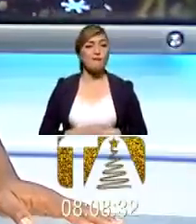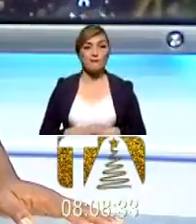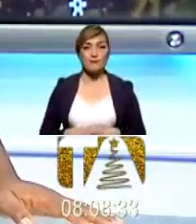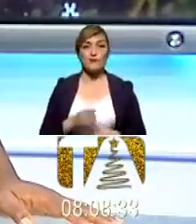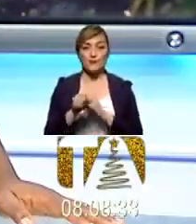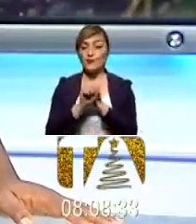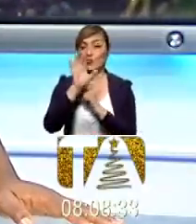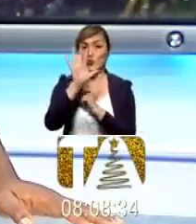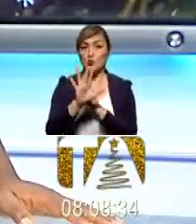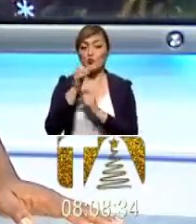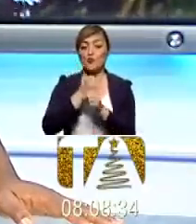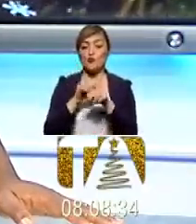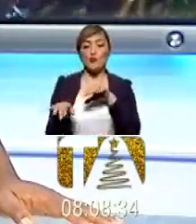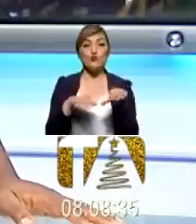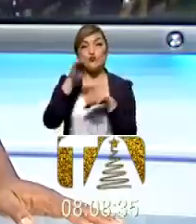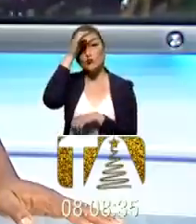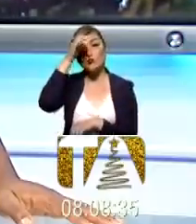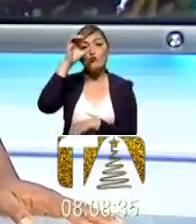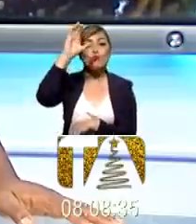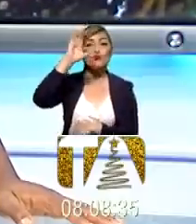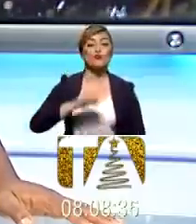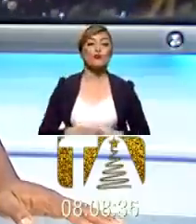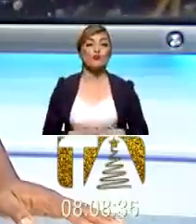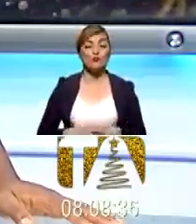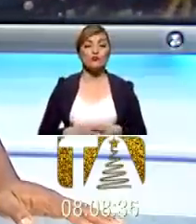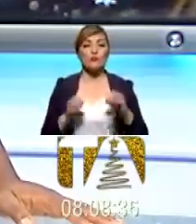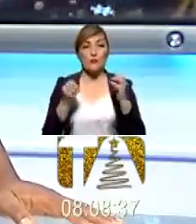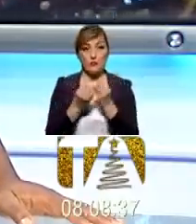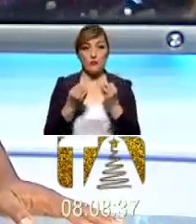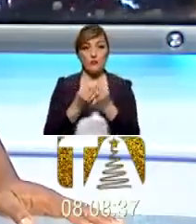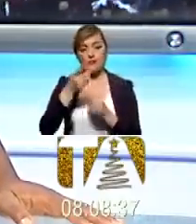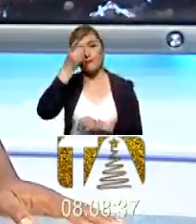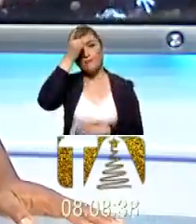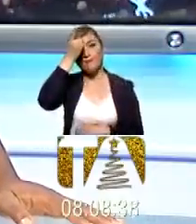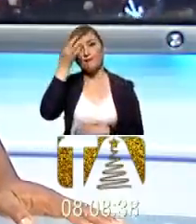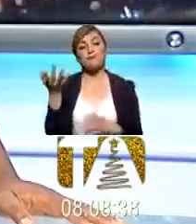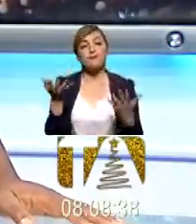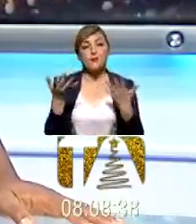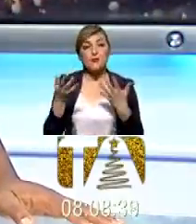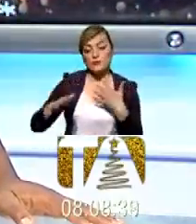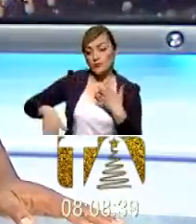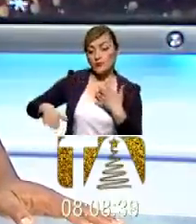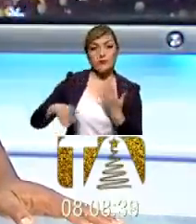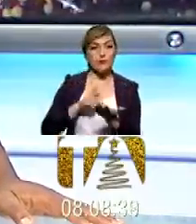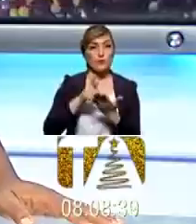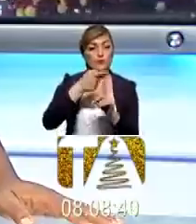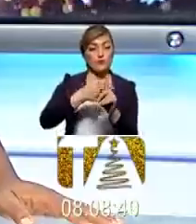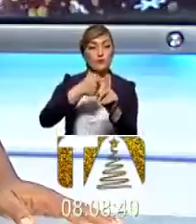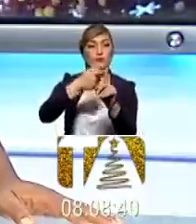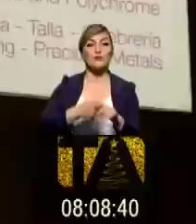por 5 años han desarrollado sus actividades culturales. Esta organización mantiene una deuda con el Cabildo por retrasos en el